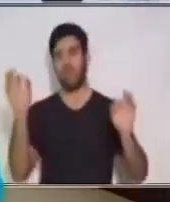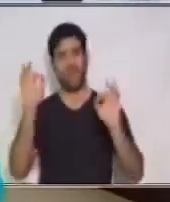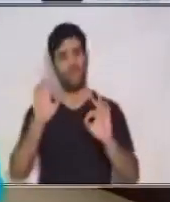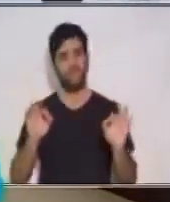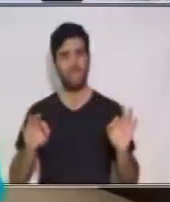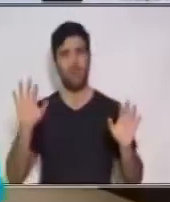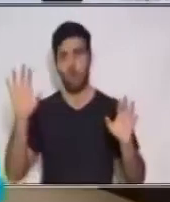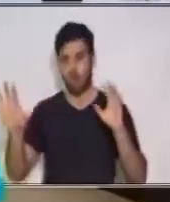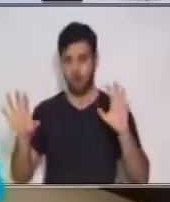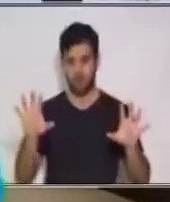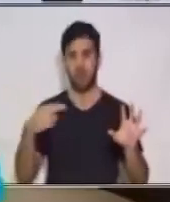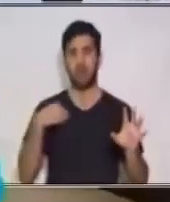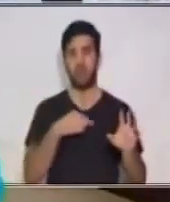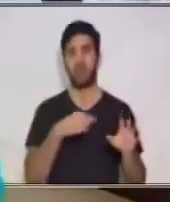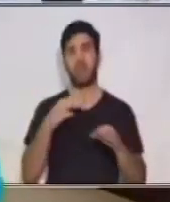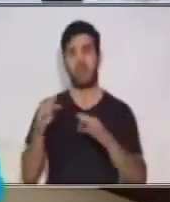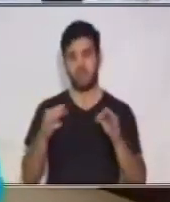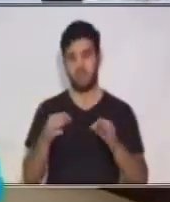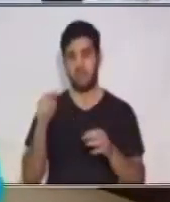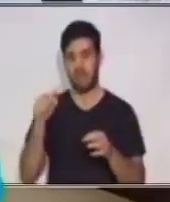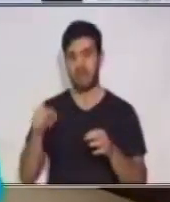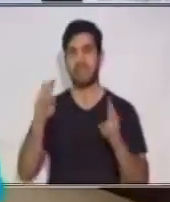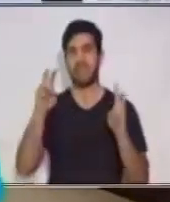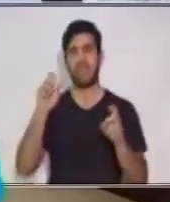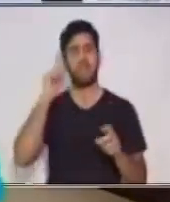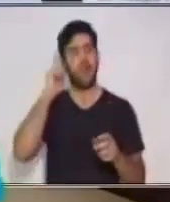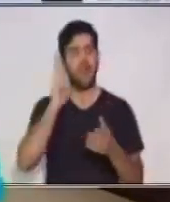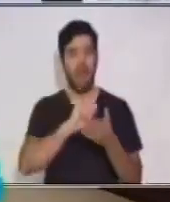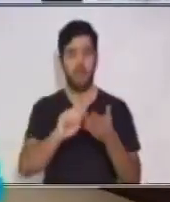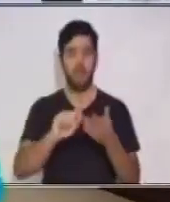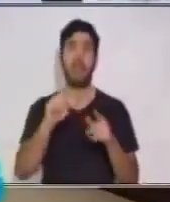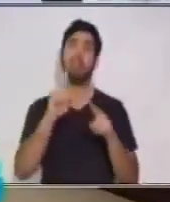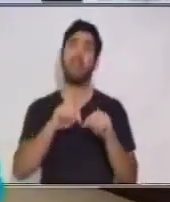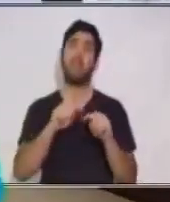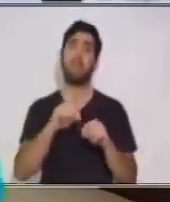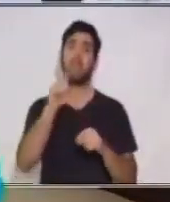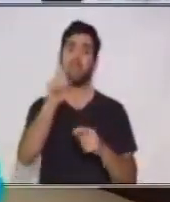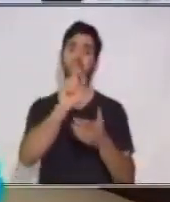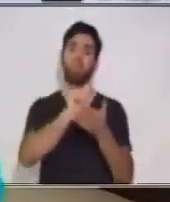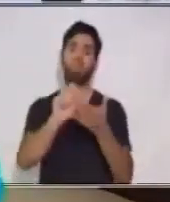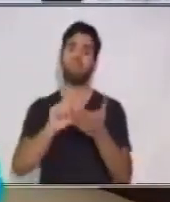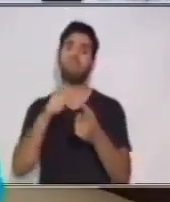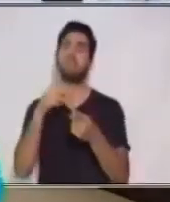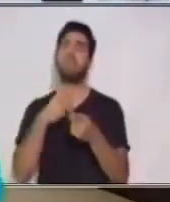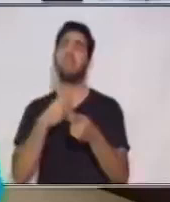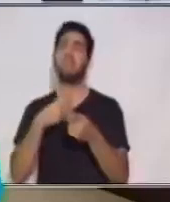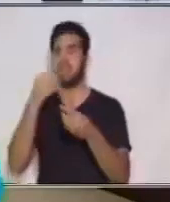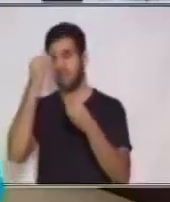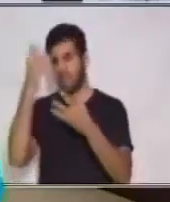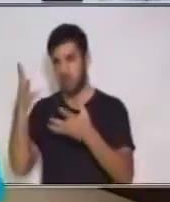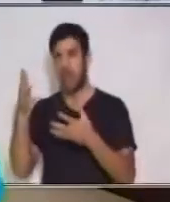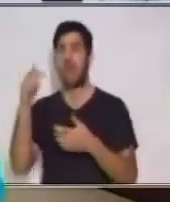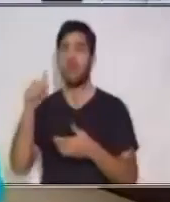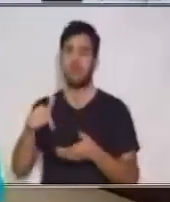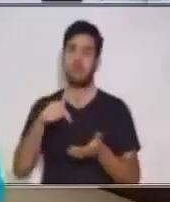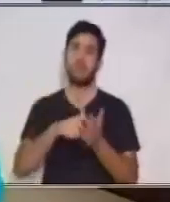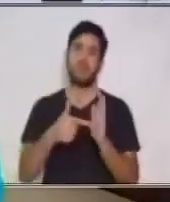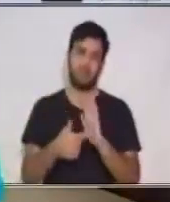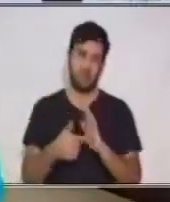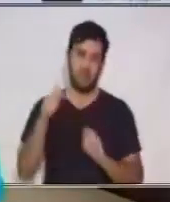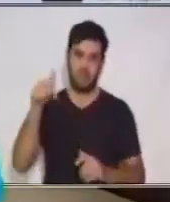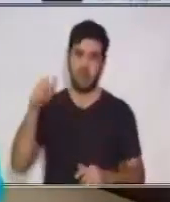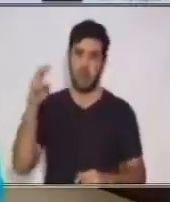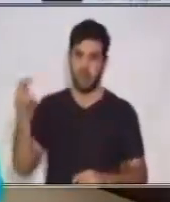funcionar, y ahí es cuando va a funcionar la semántica. Dependiendo del significado, dependiendo de lo que nosotros vayamos a interpretar, lo vamos